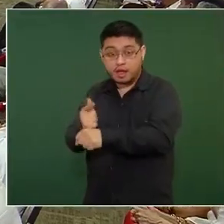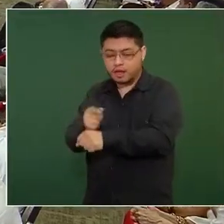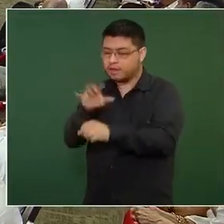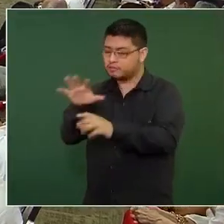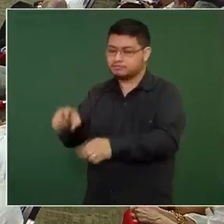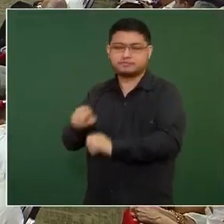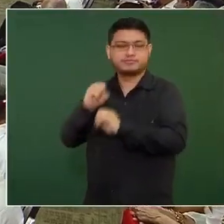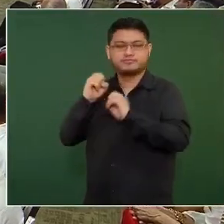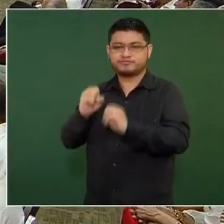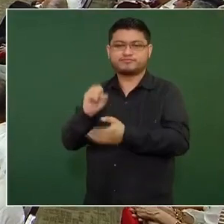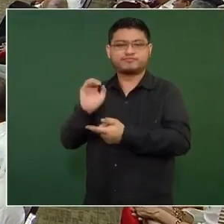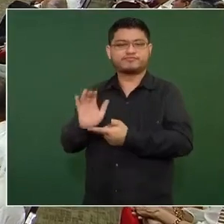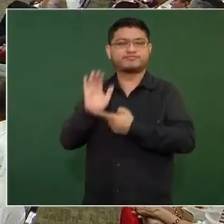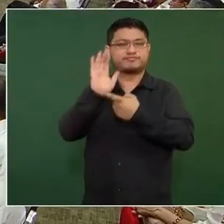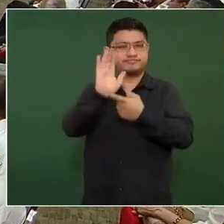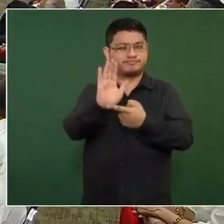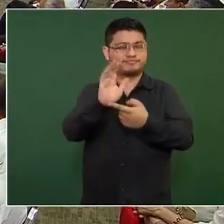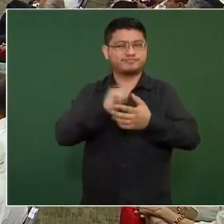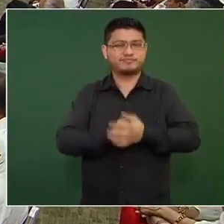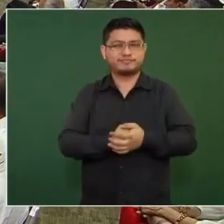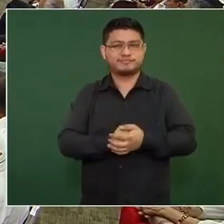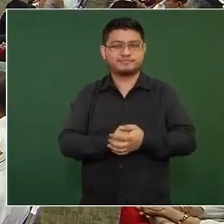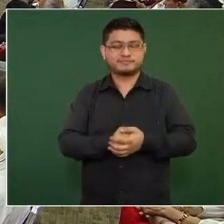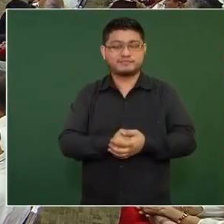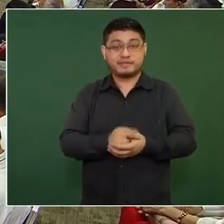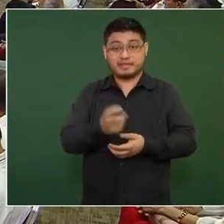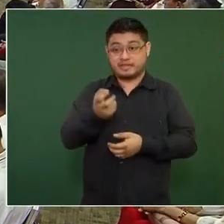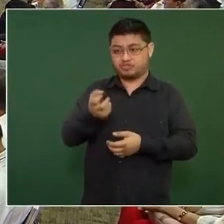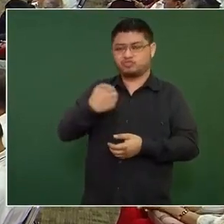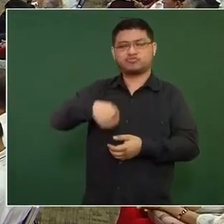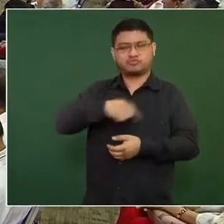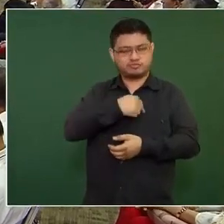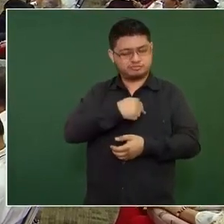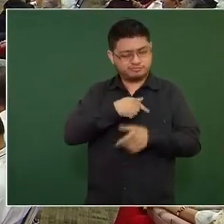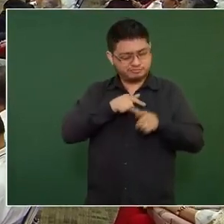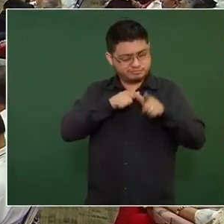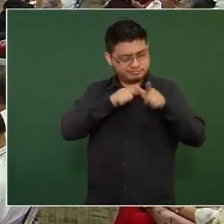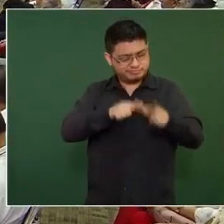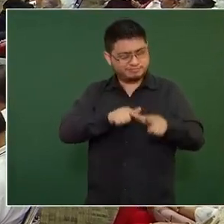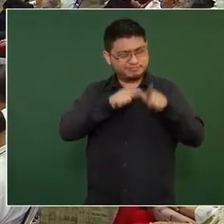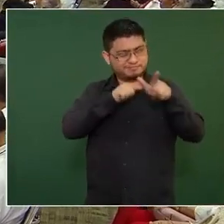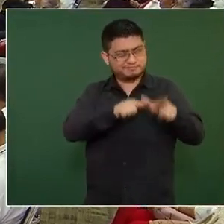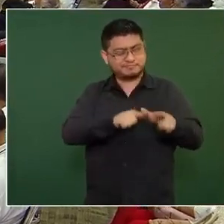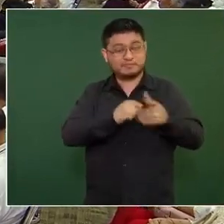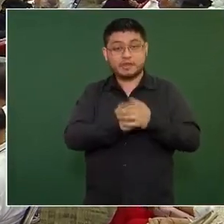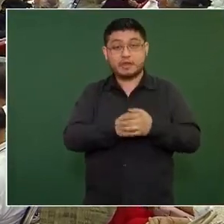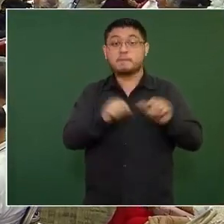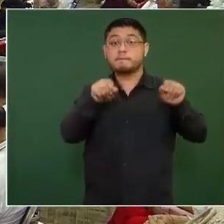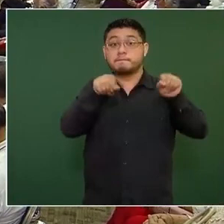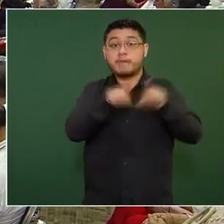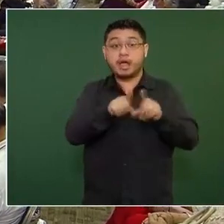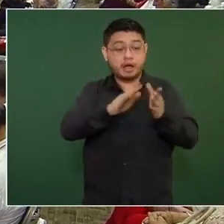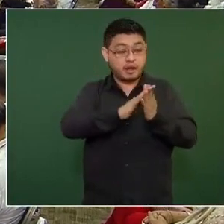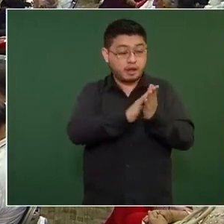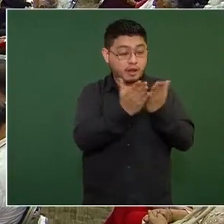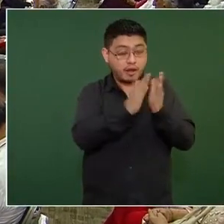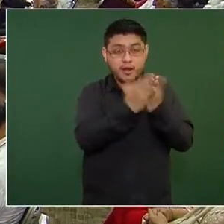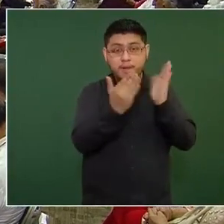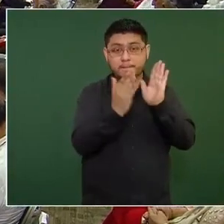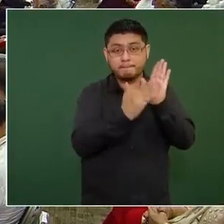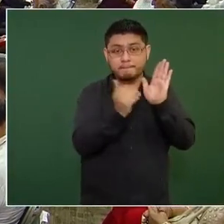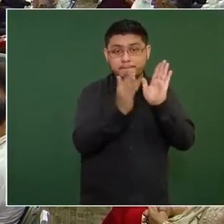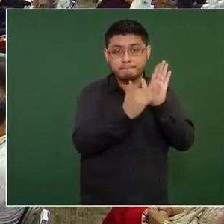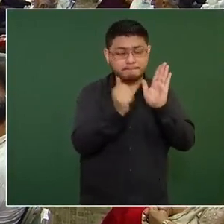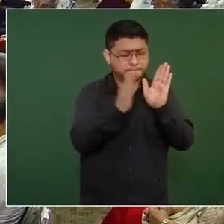Esto lo seguimos llevando a cabo. También se están rescatando documentos históricos,